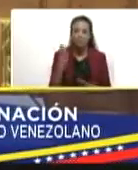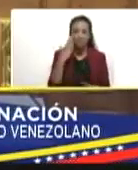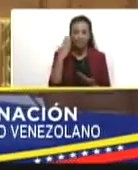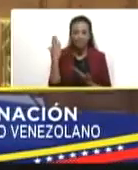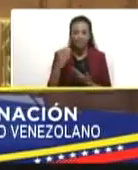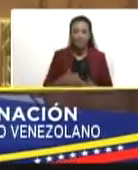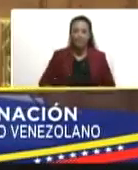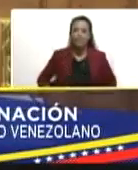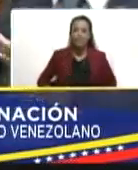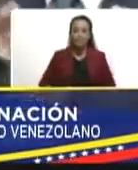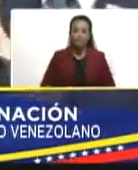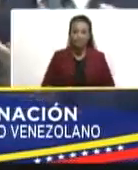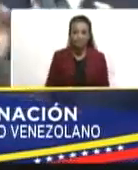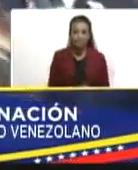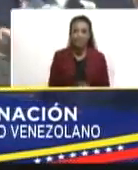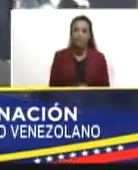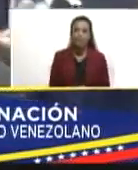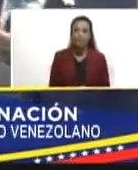de